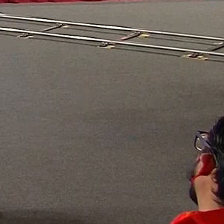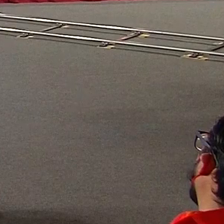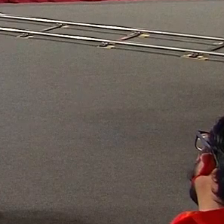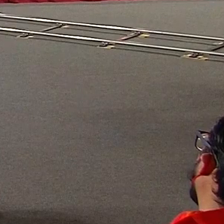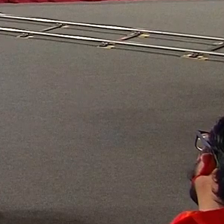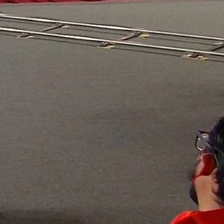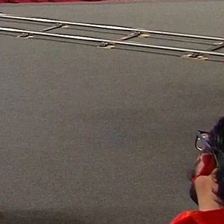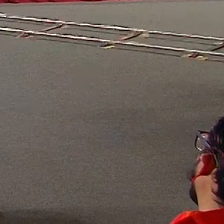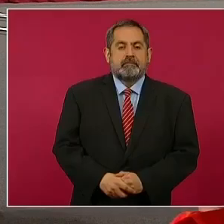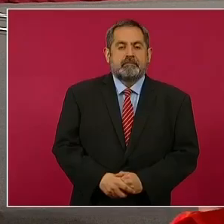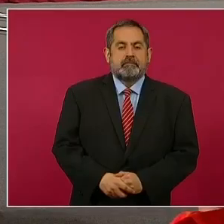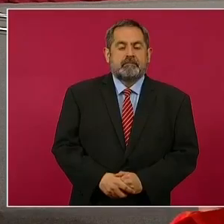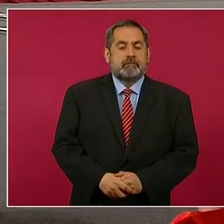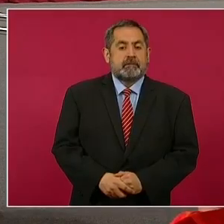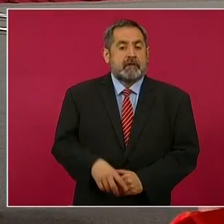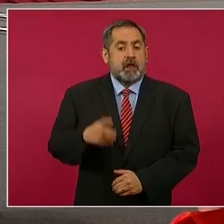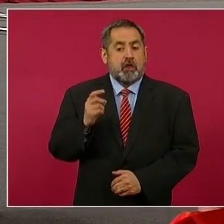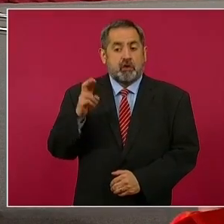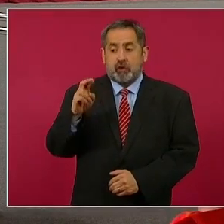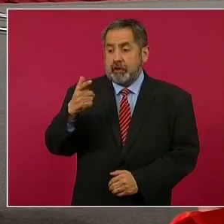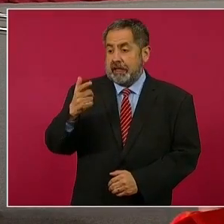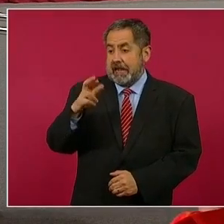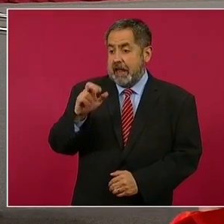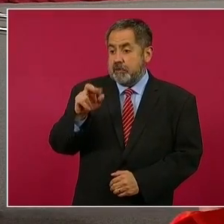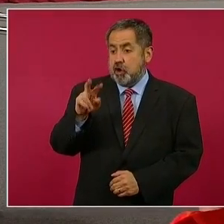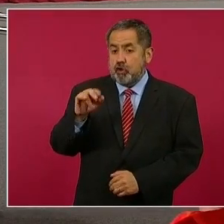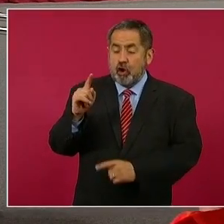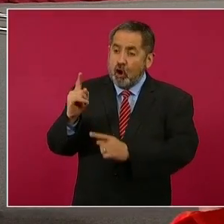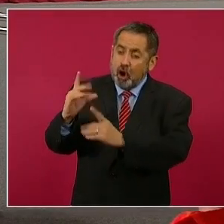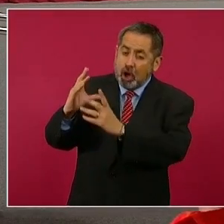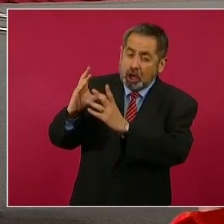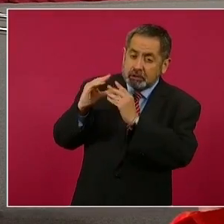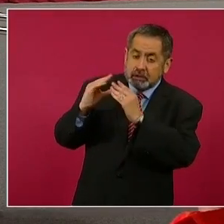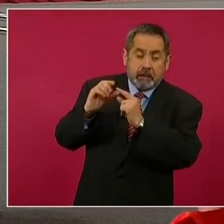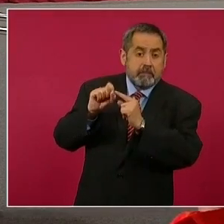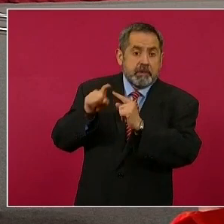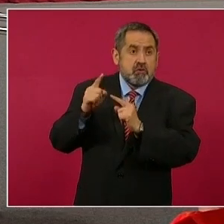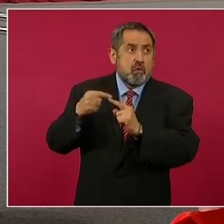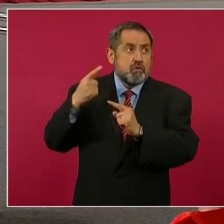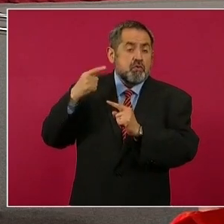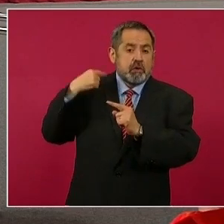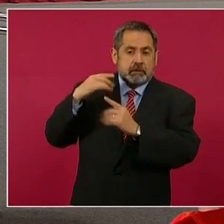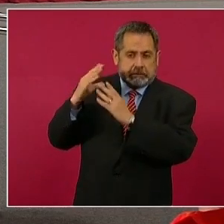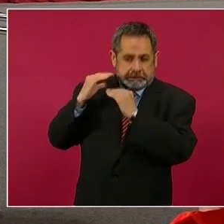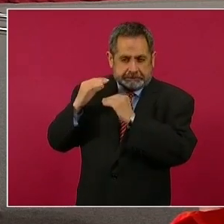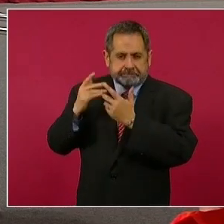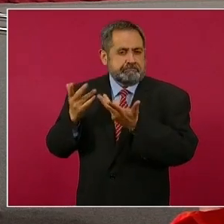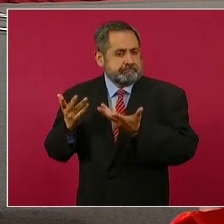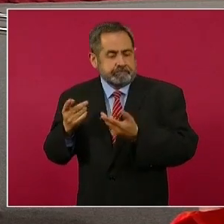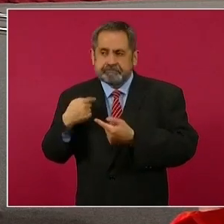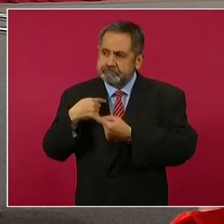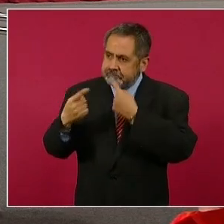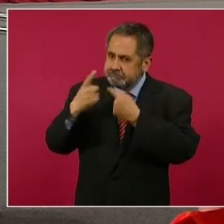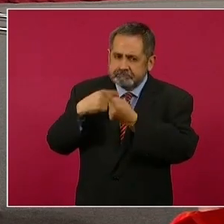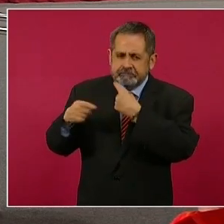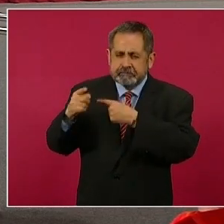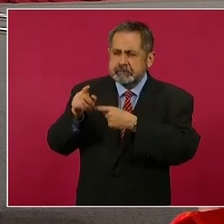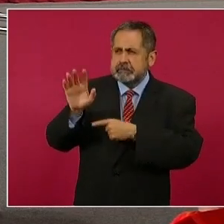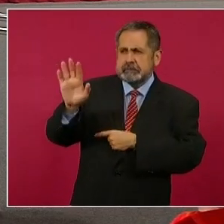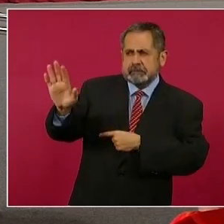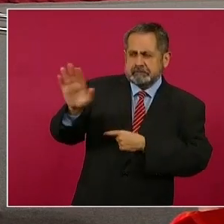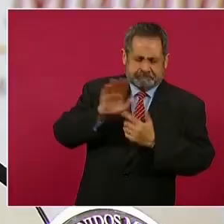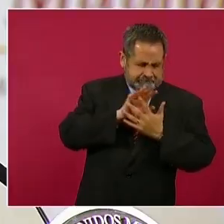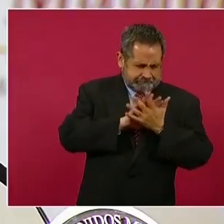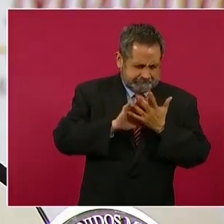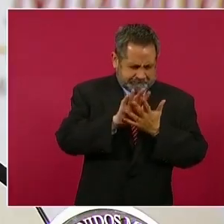en investigación en 1994. Ayer por la noche hablé con él para verificar si nuestra interpretación